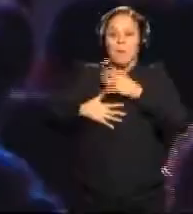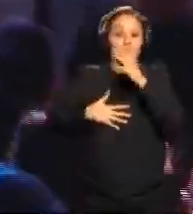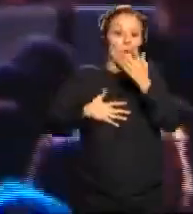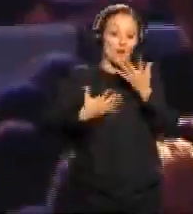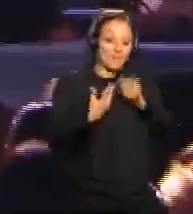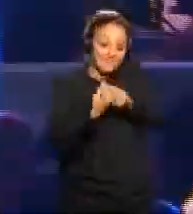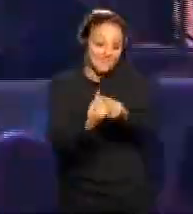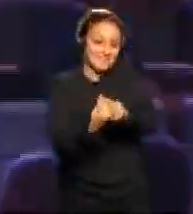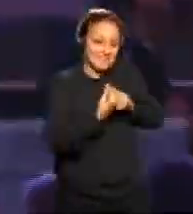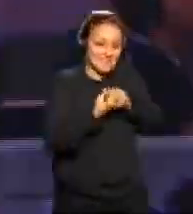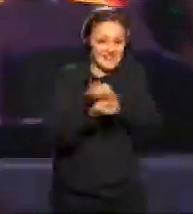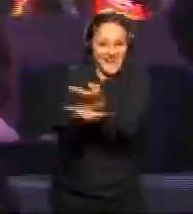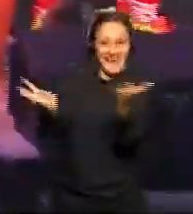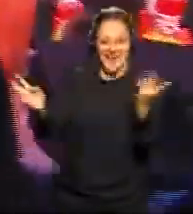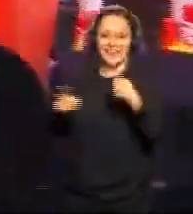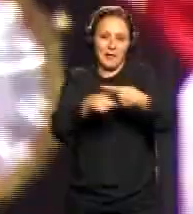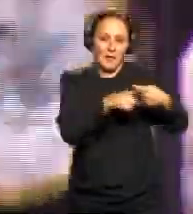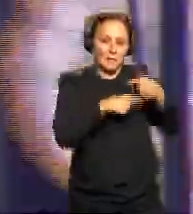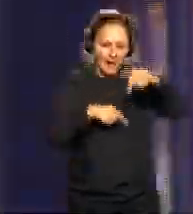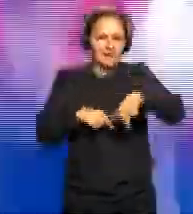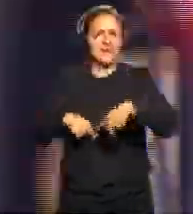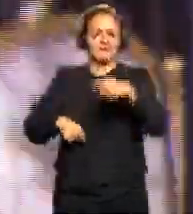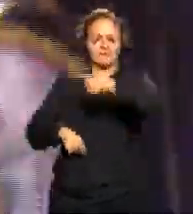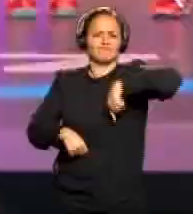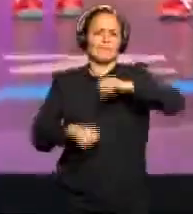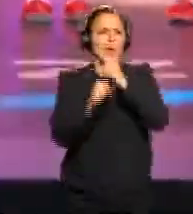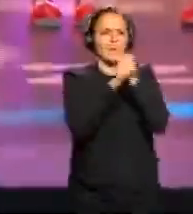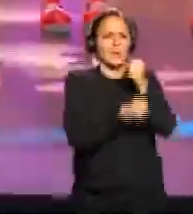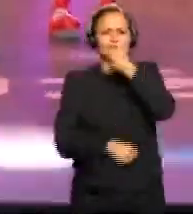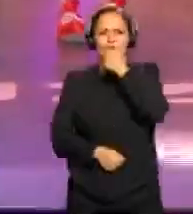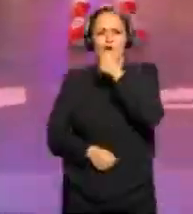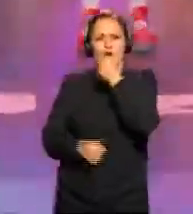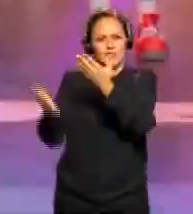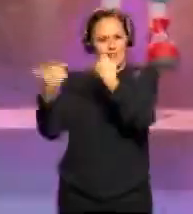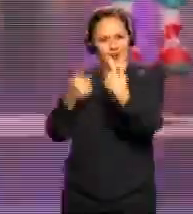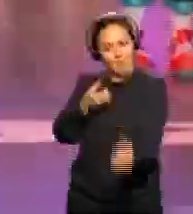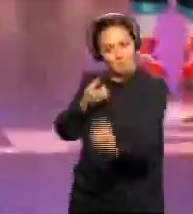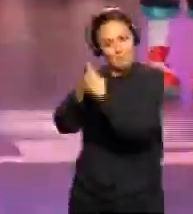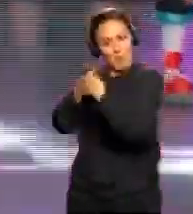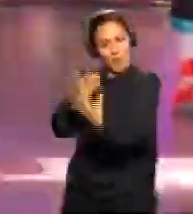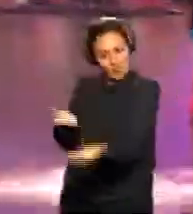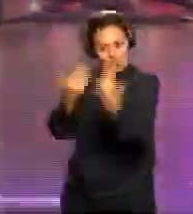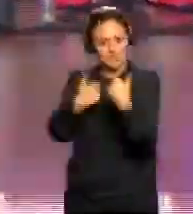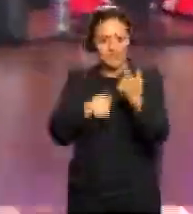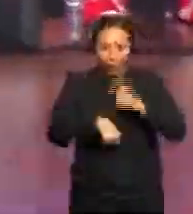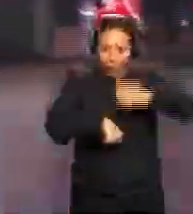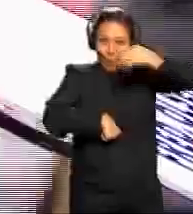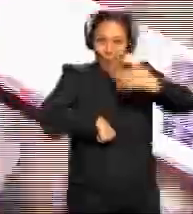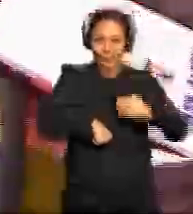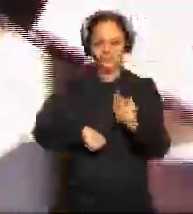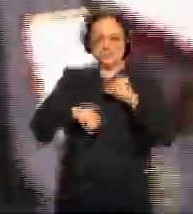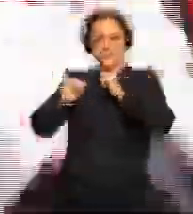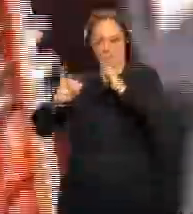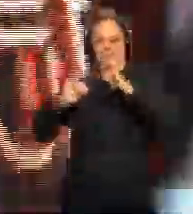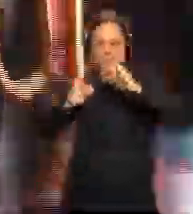Compartir con los demás, aquí está la sonora. Únete ya, es la hora que